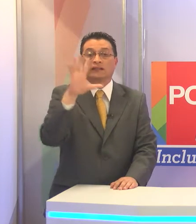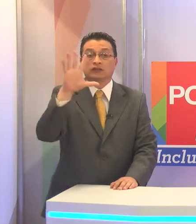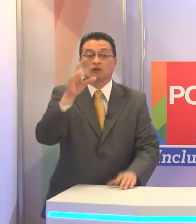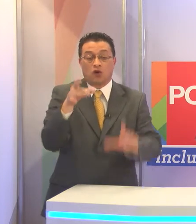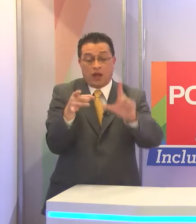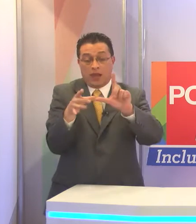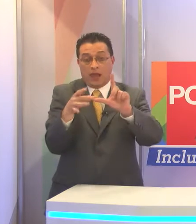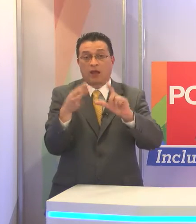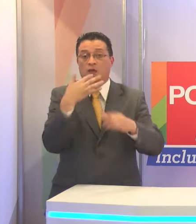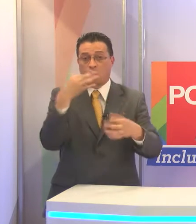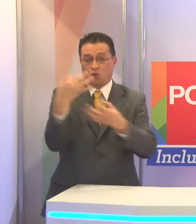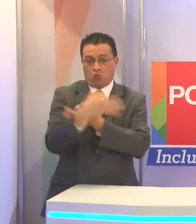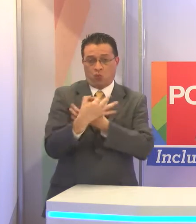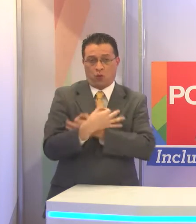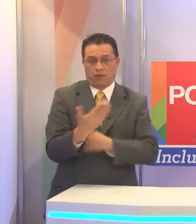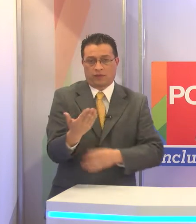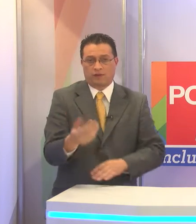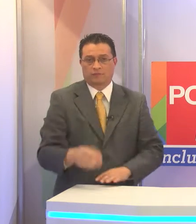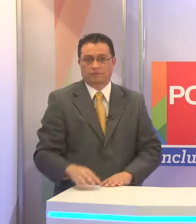Linares nos cuenta.